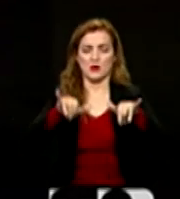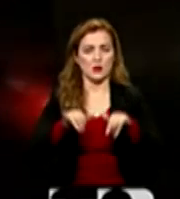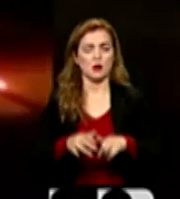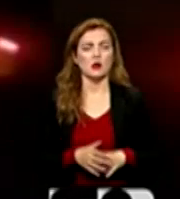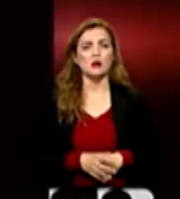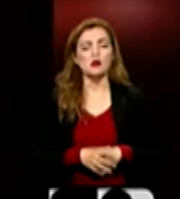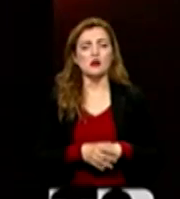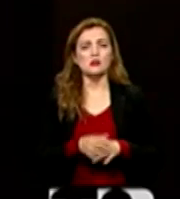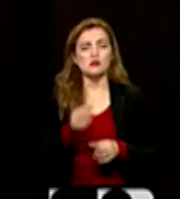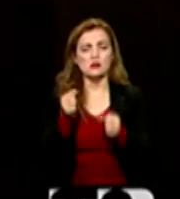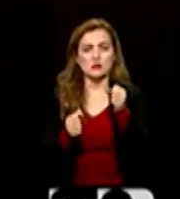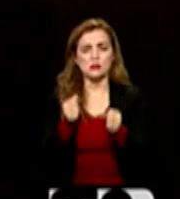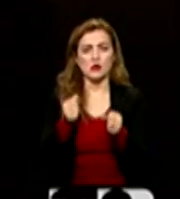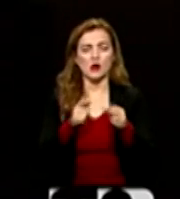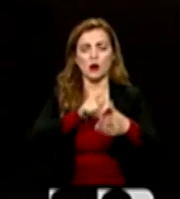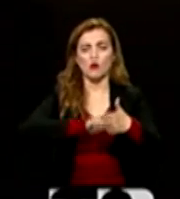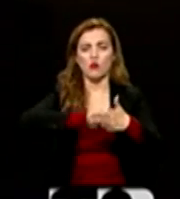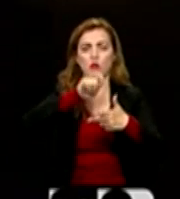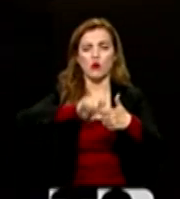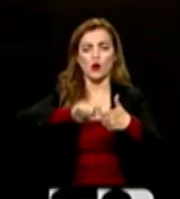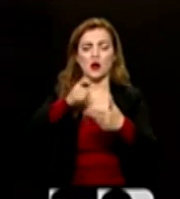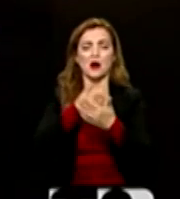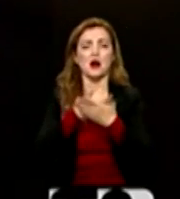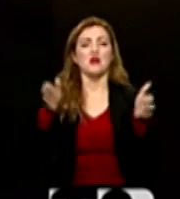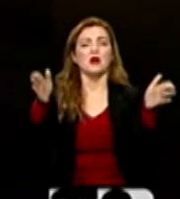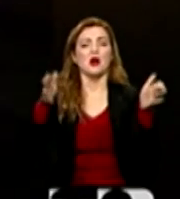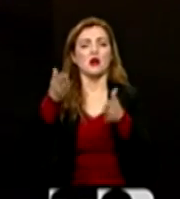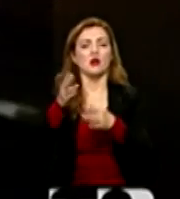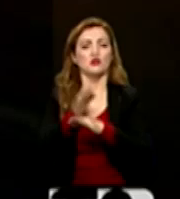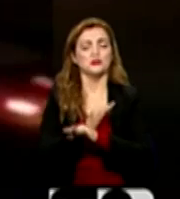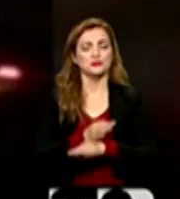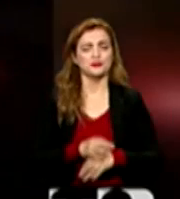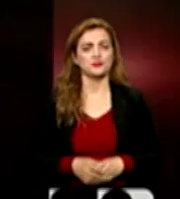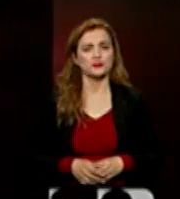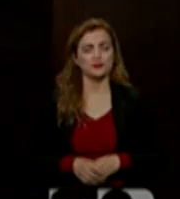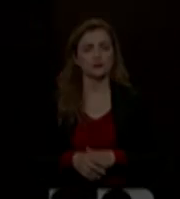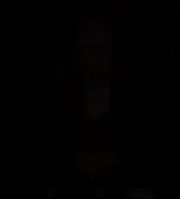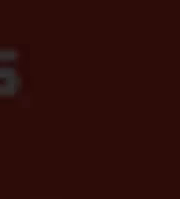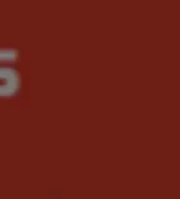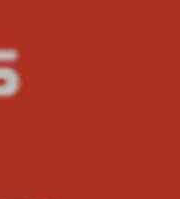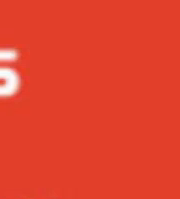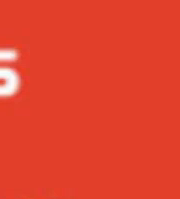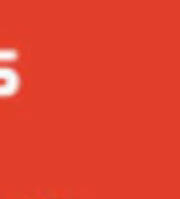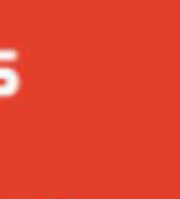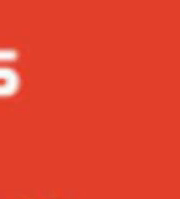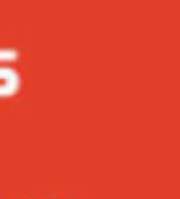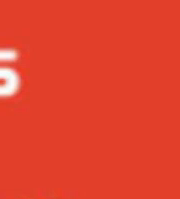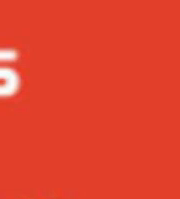lavadoras express abrieron sus negocios. Nelson Carrera, 24 horas.